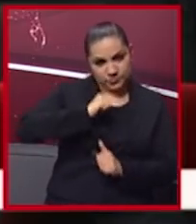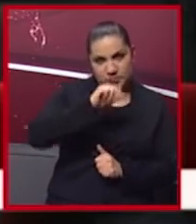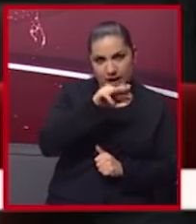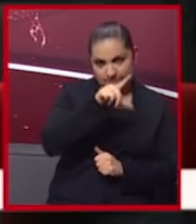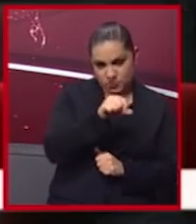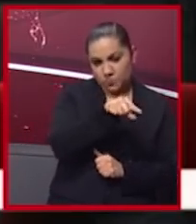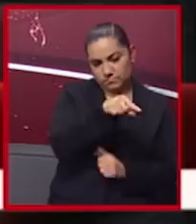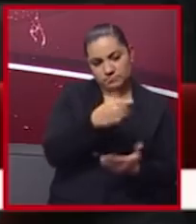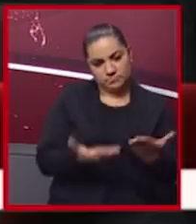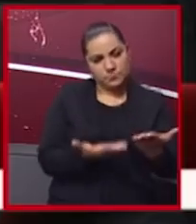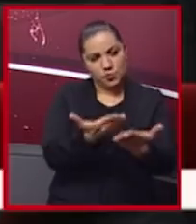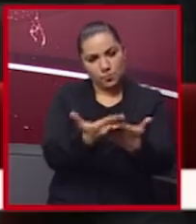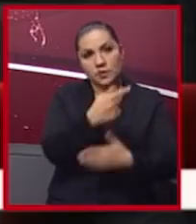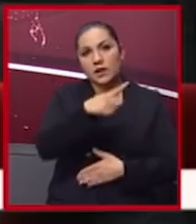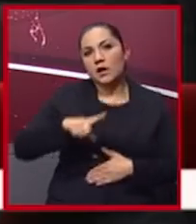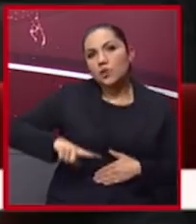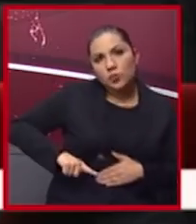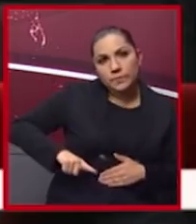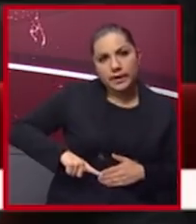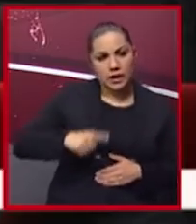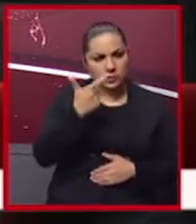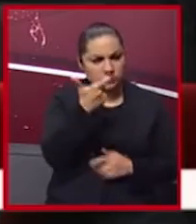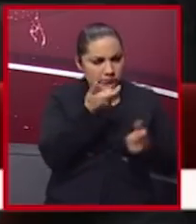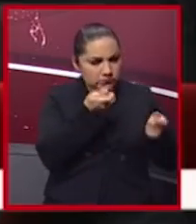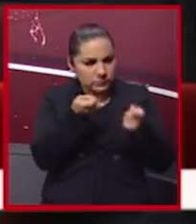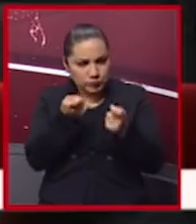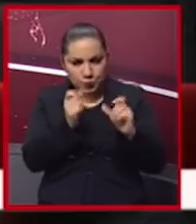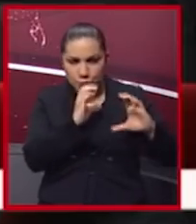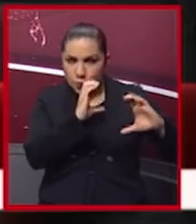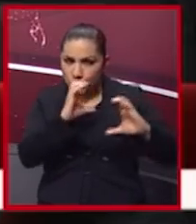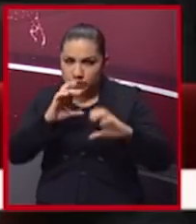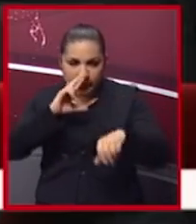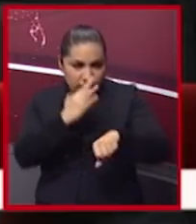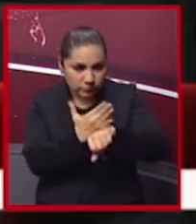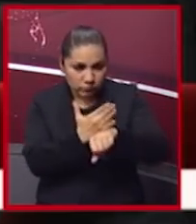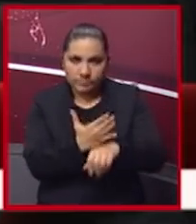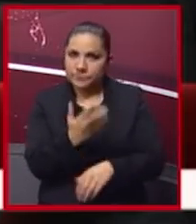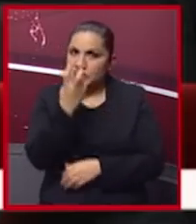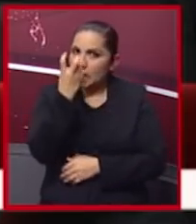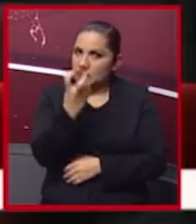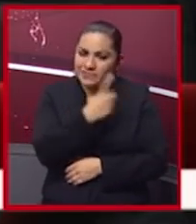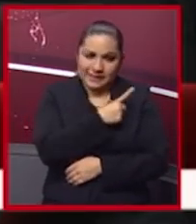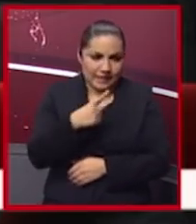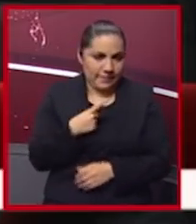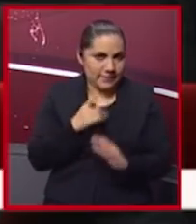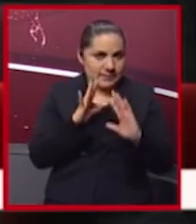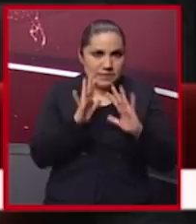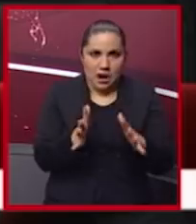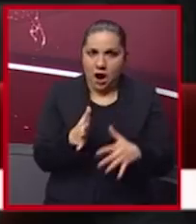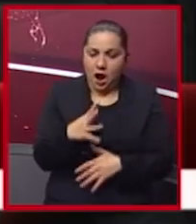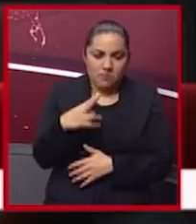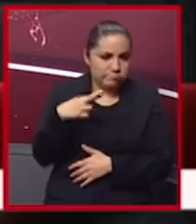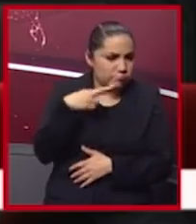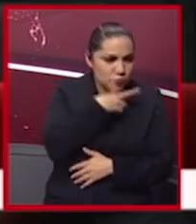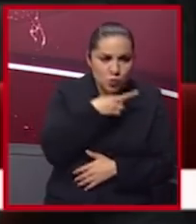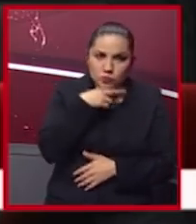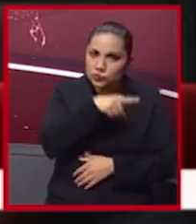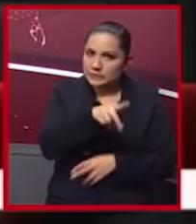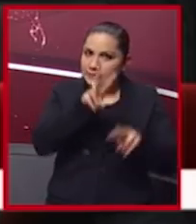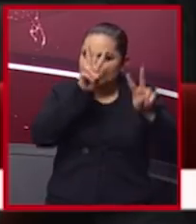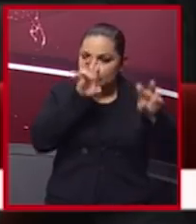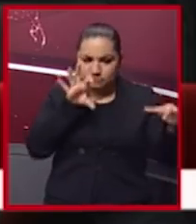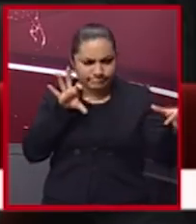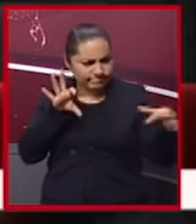llegado como una realidad inobjetable e inaplazable. En el poder